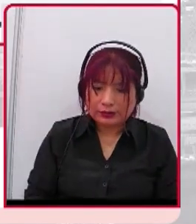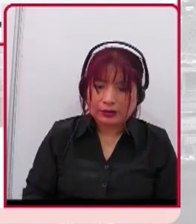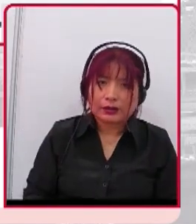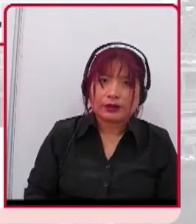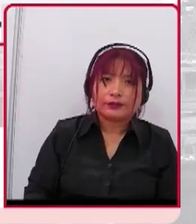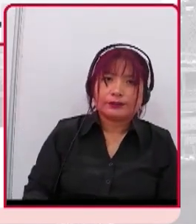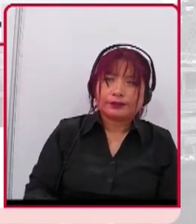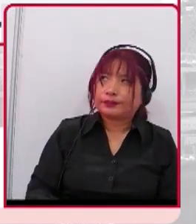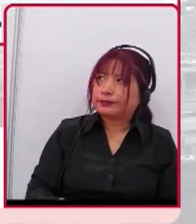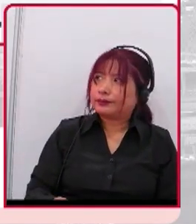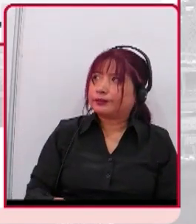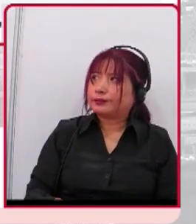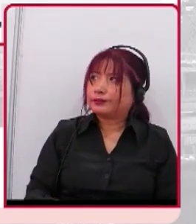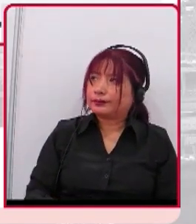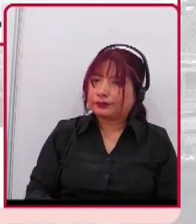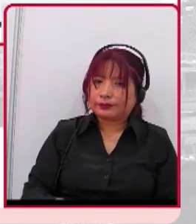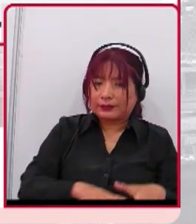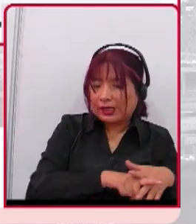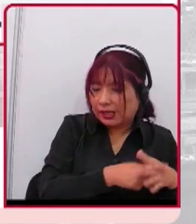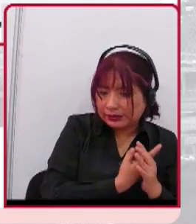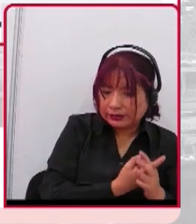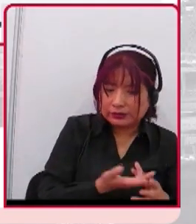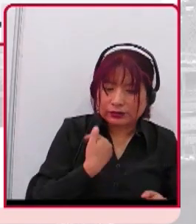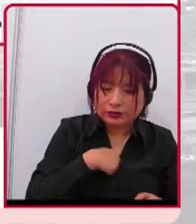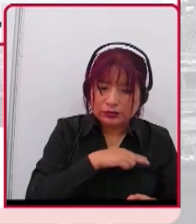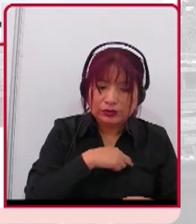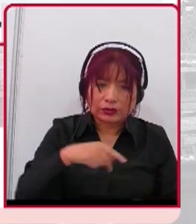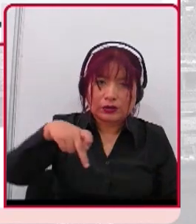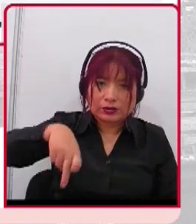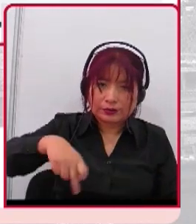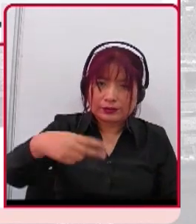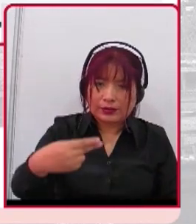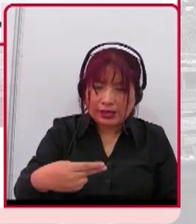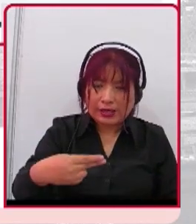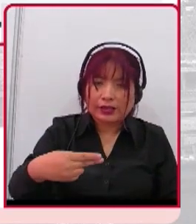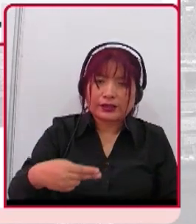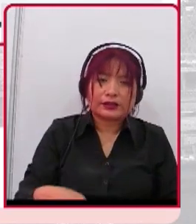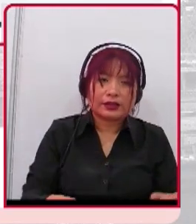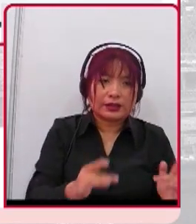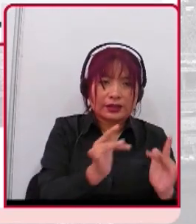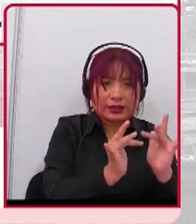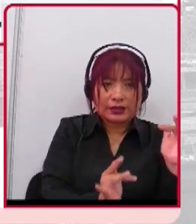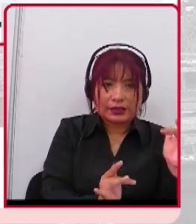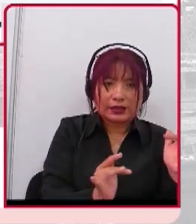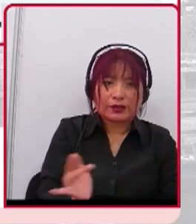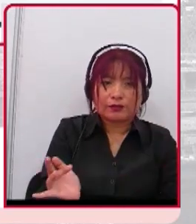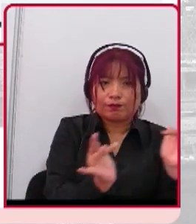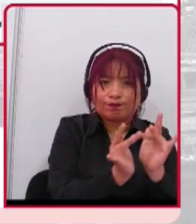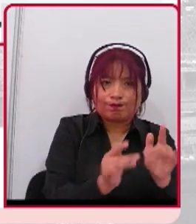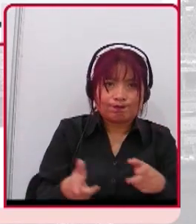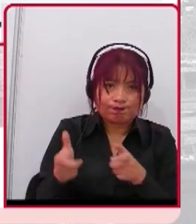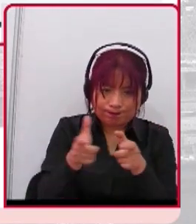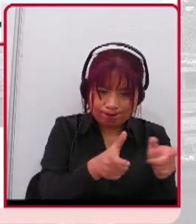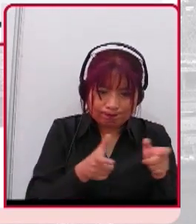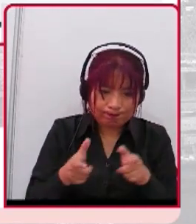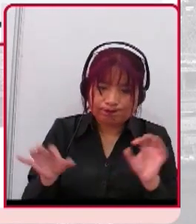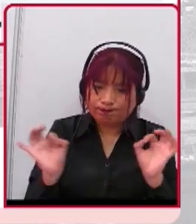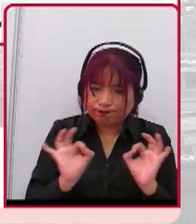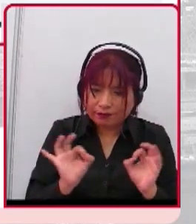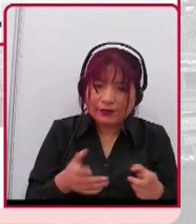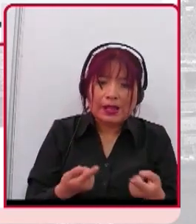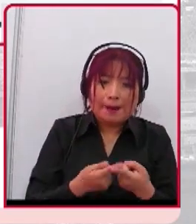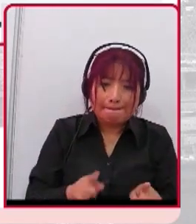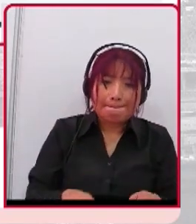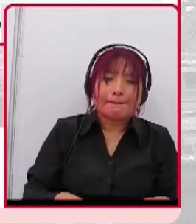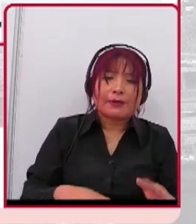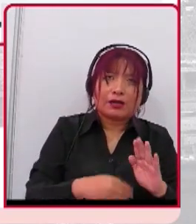potenciométricos. ¿Ya? En un inicio estos pHímetros tenían un lazo de control que iba directamente en función